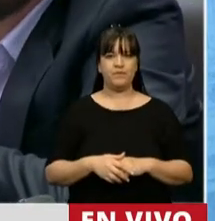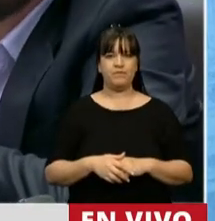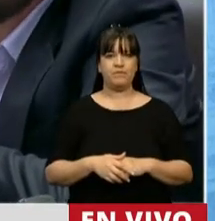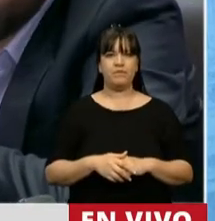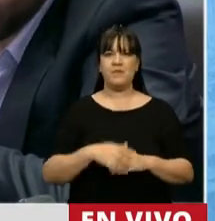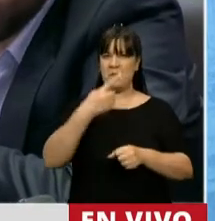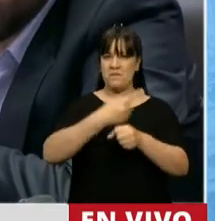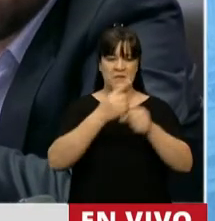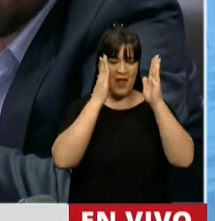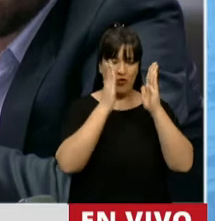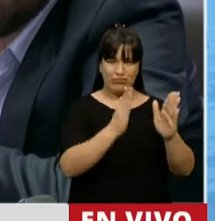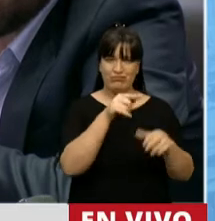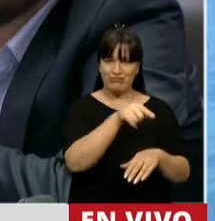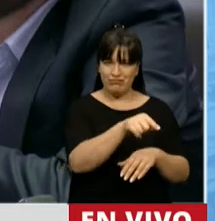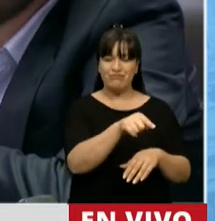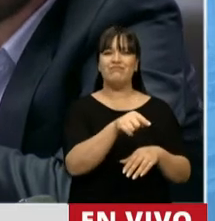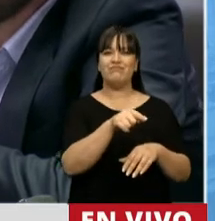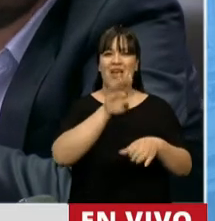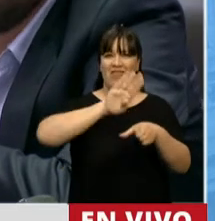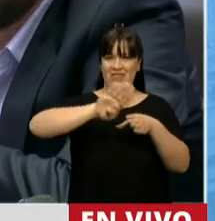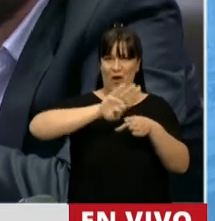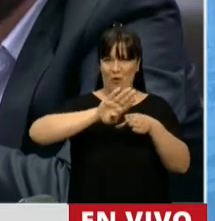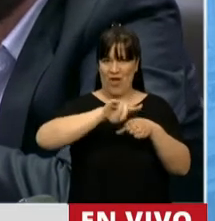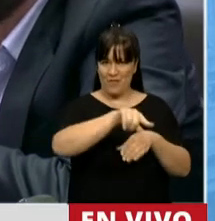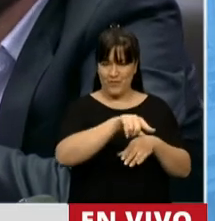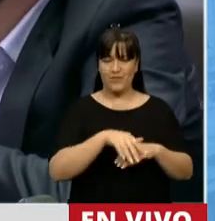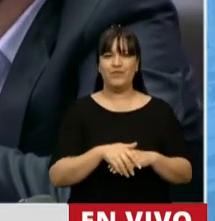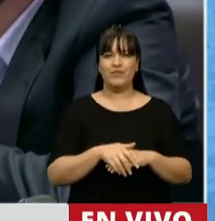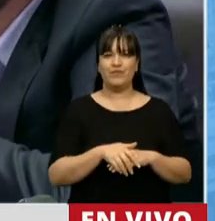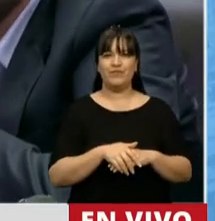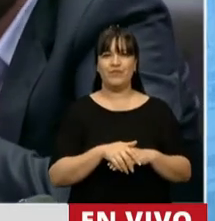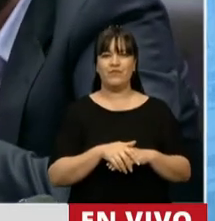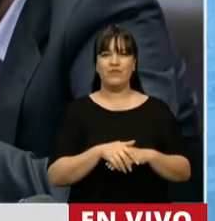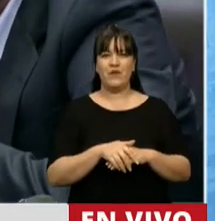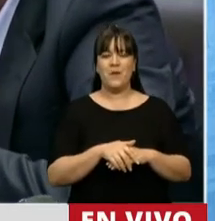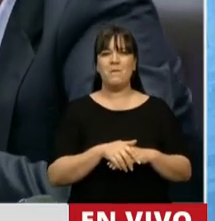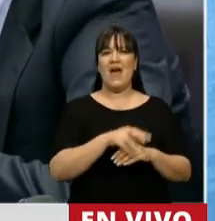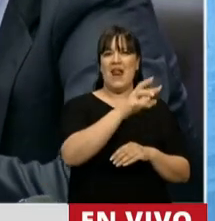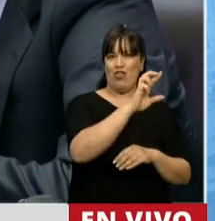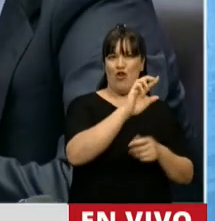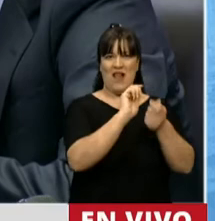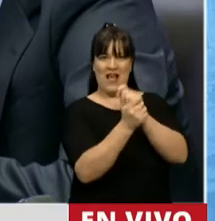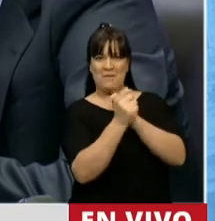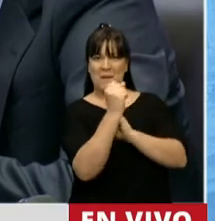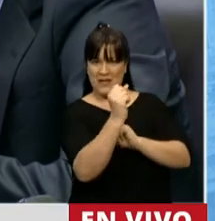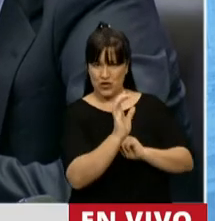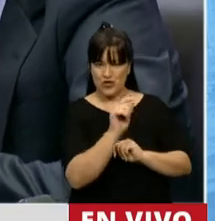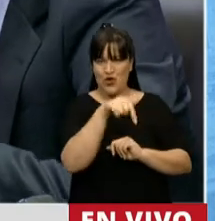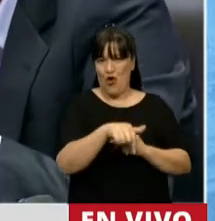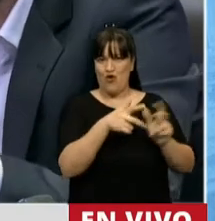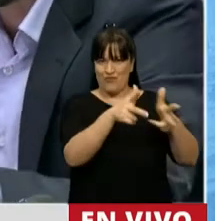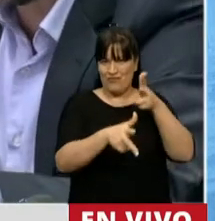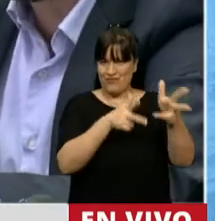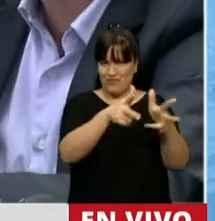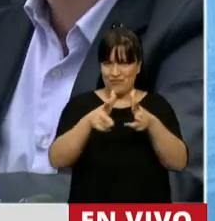Sobre el canje de esta deuda y de lo que estamos hablando, señor presidente,